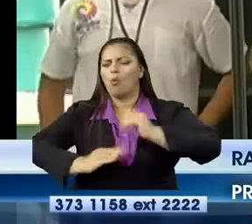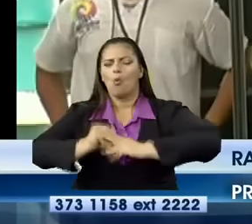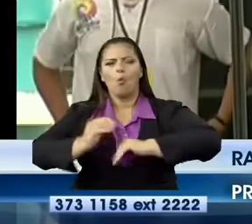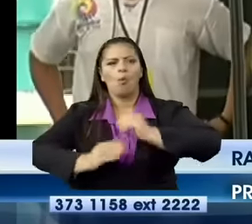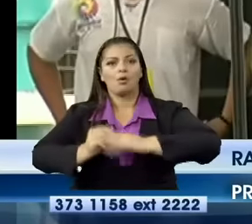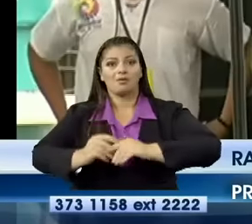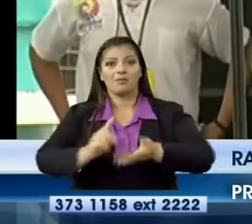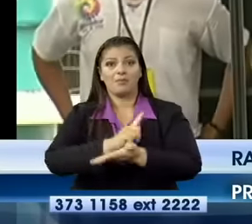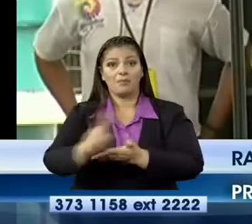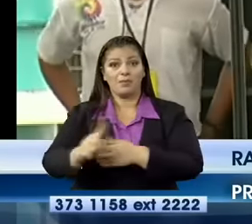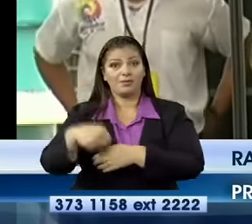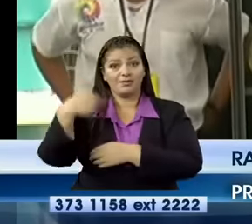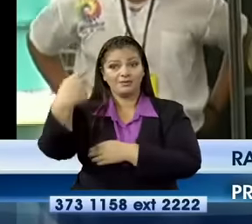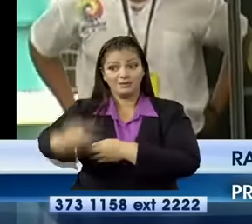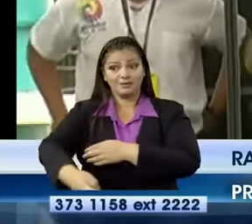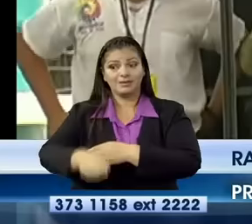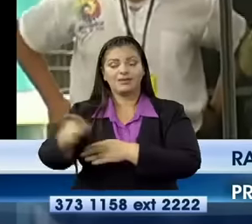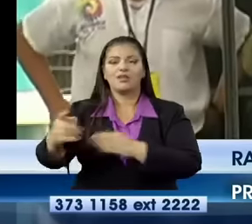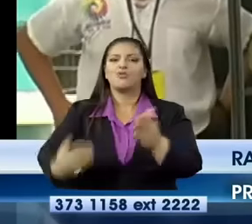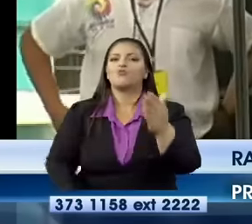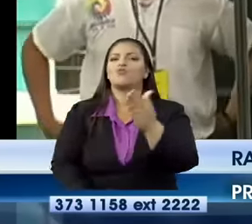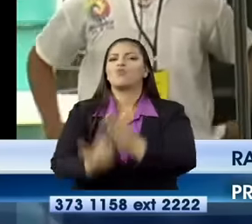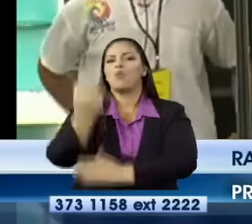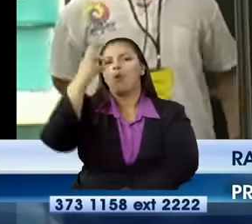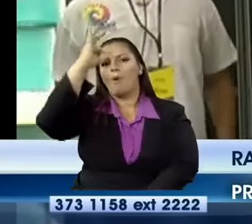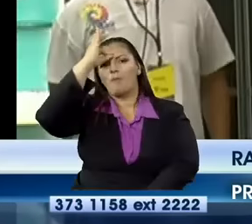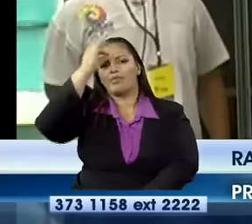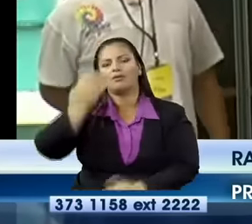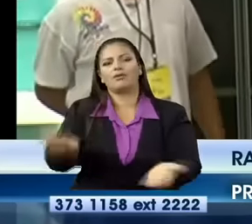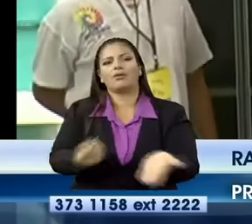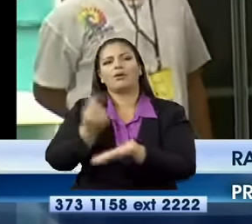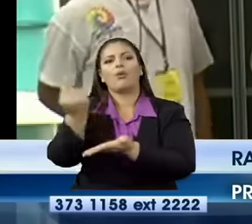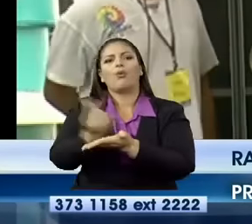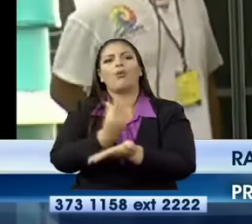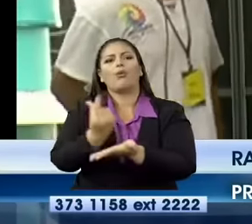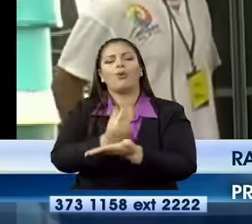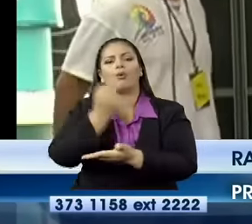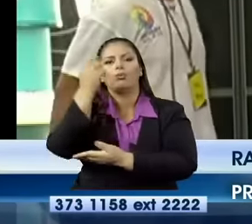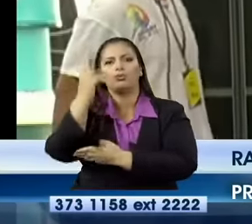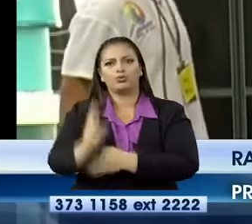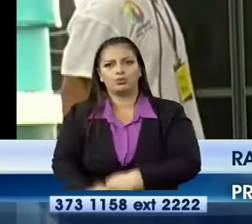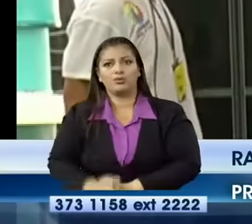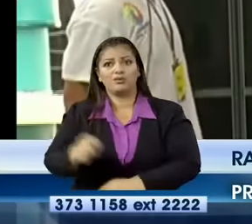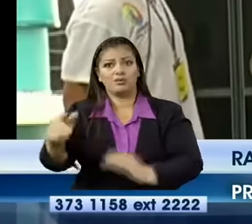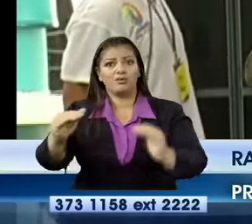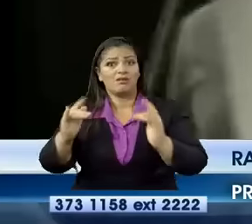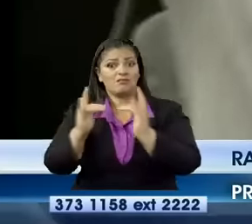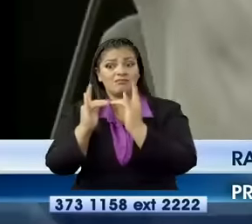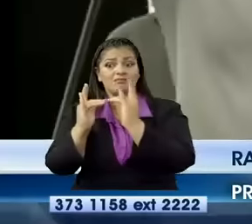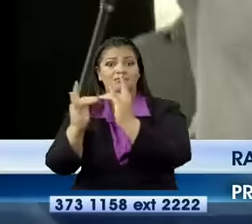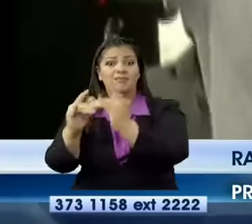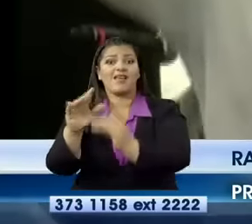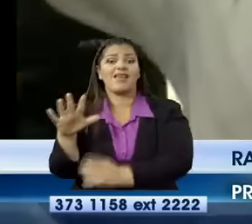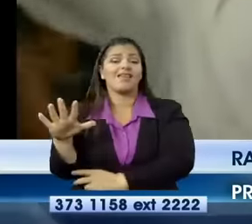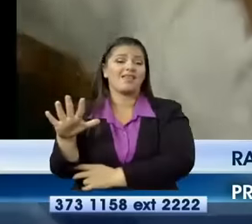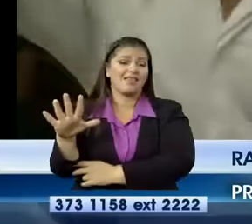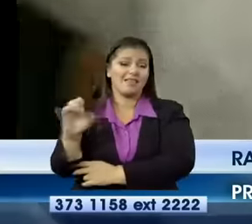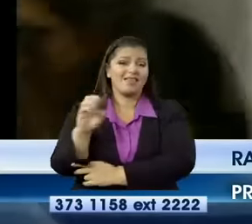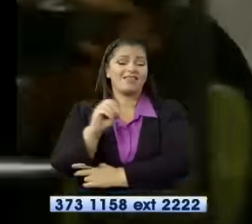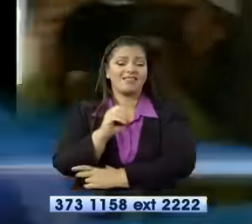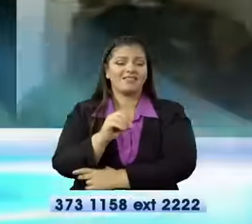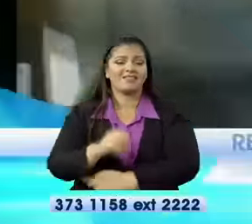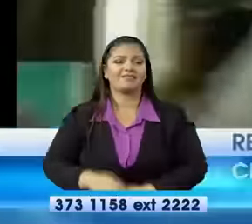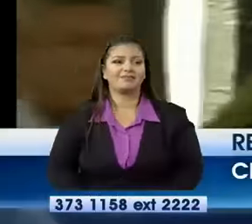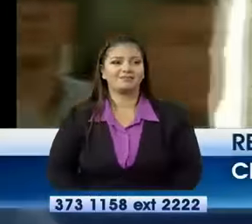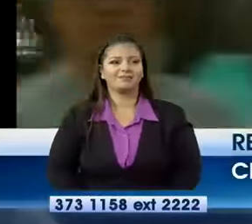Guayaquil el nuevo hospital del guamo sur de casi 500 camas compatriotas